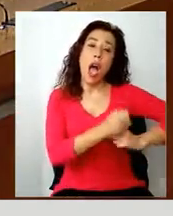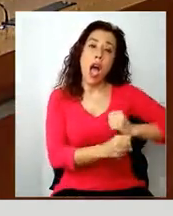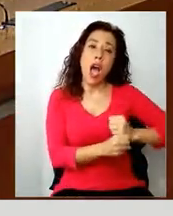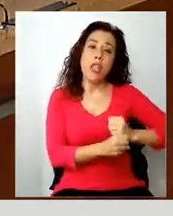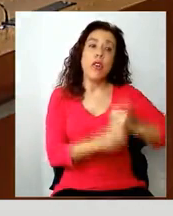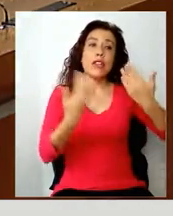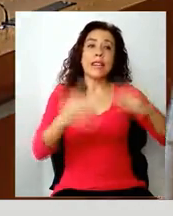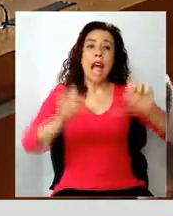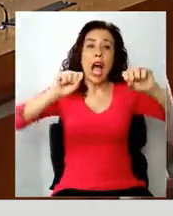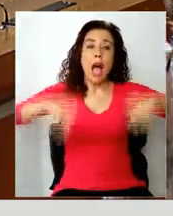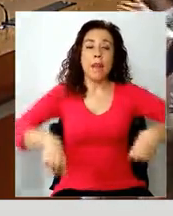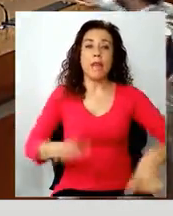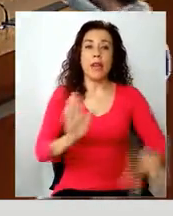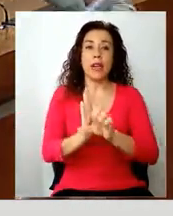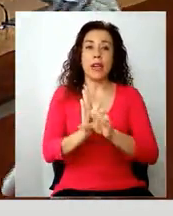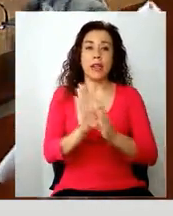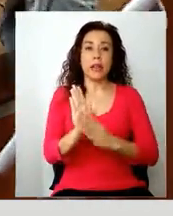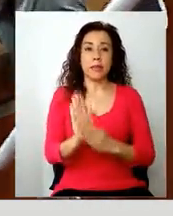la ley